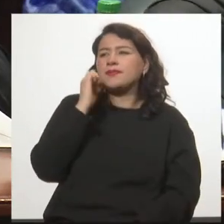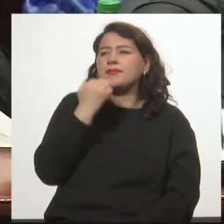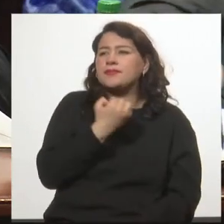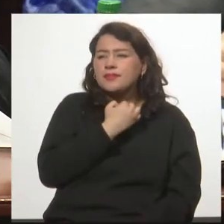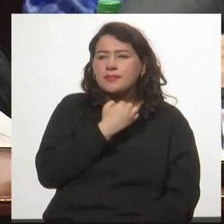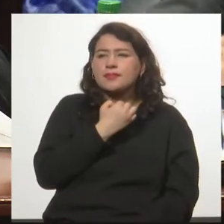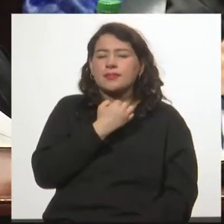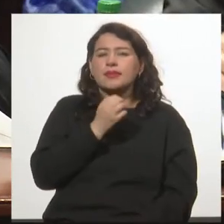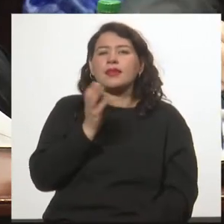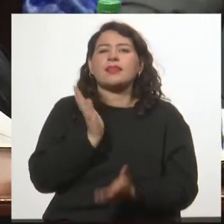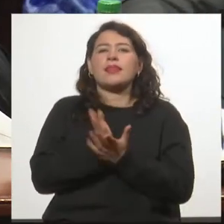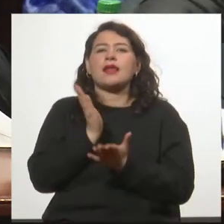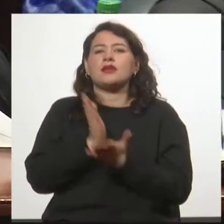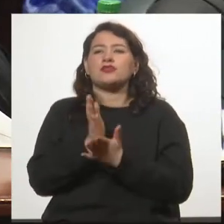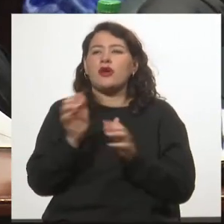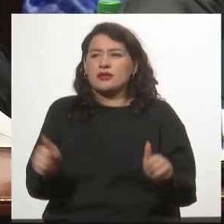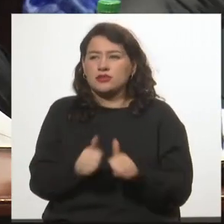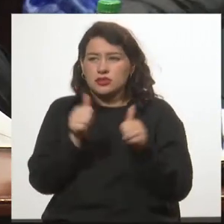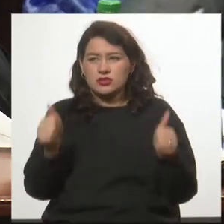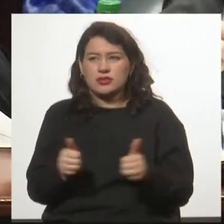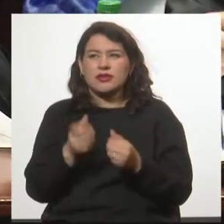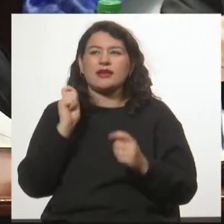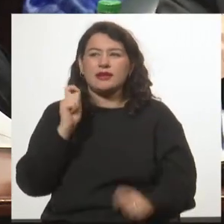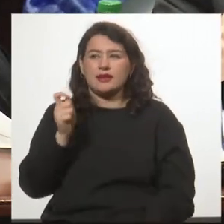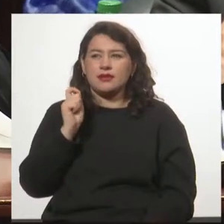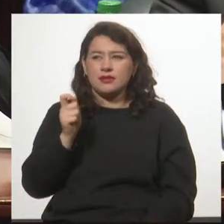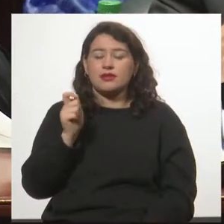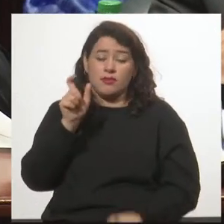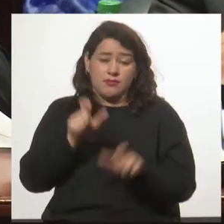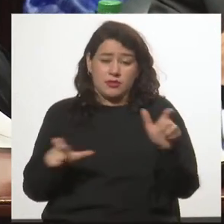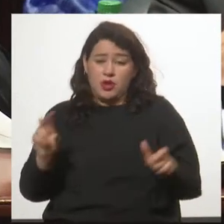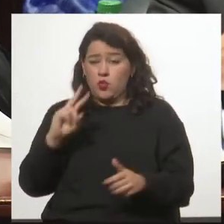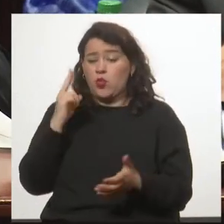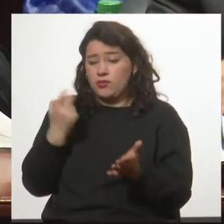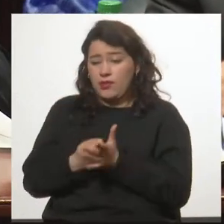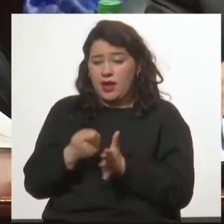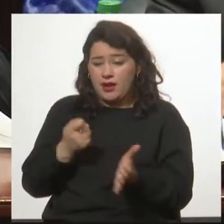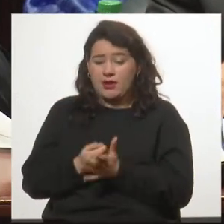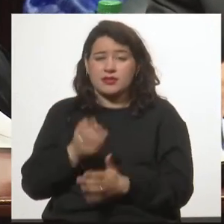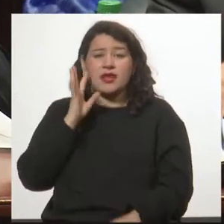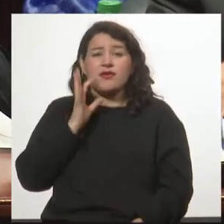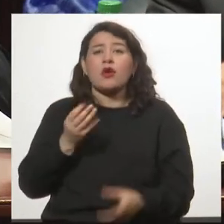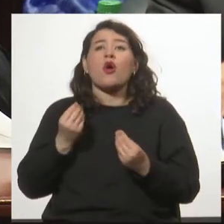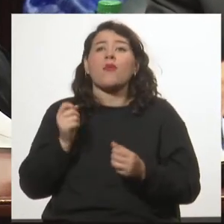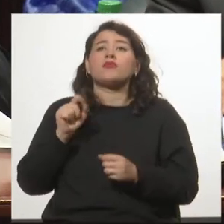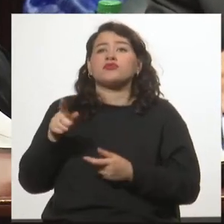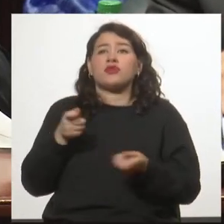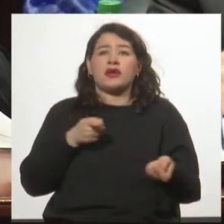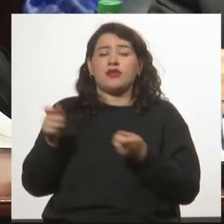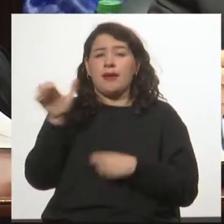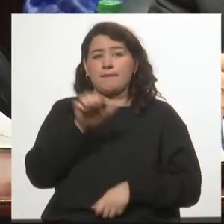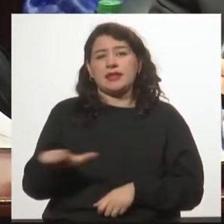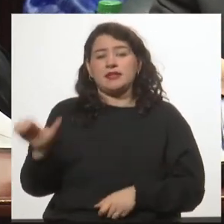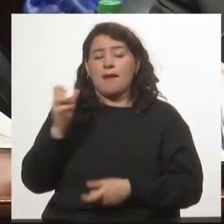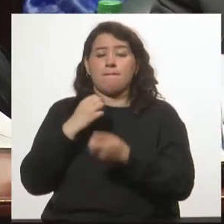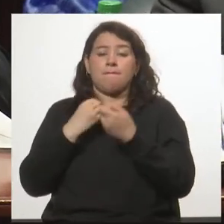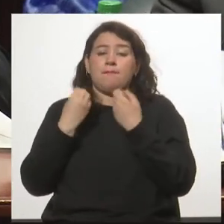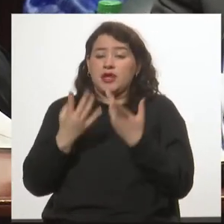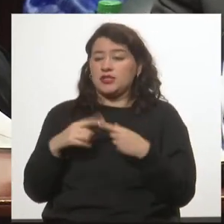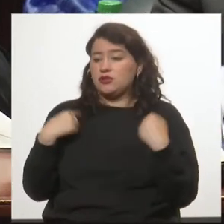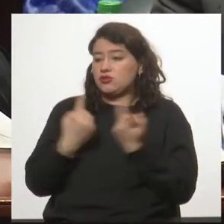real derecho del accionista en este caso el ciudadano uruguayo de saber cómo se está gestionando una empresa por eso concurrimos